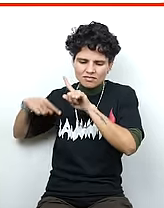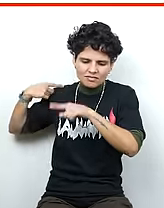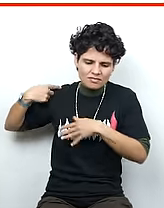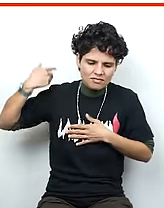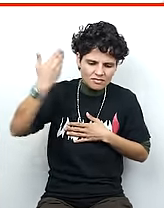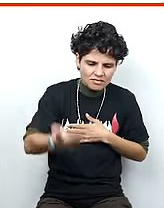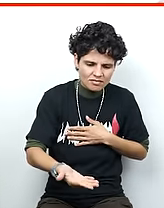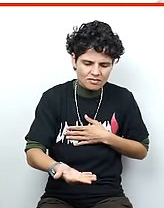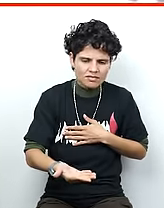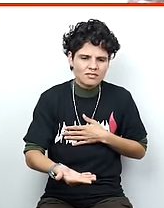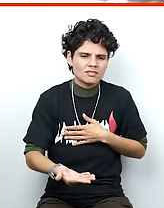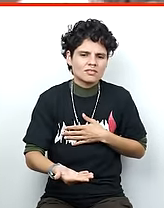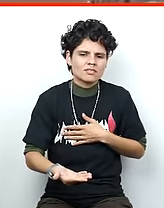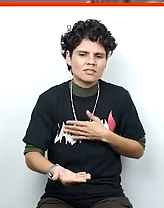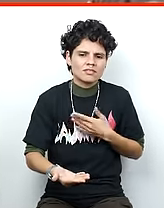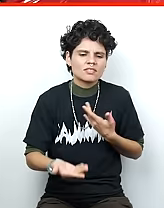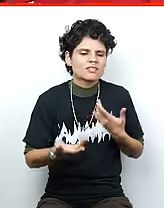generación